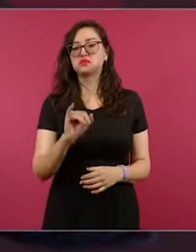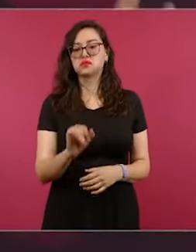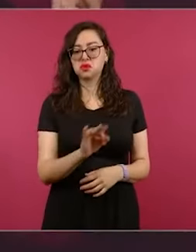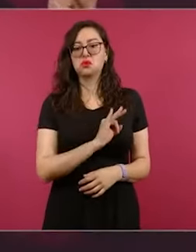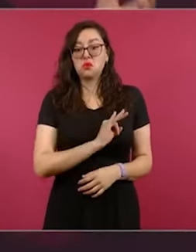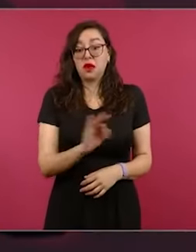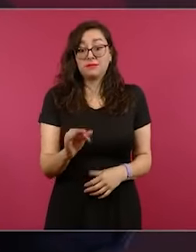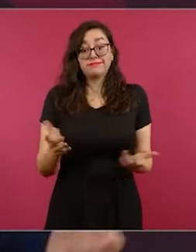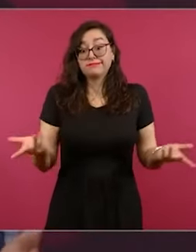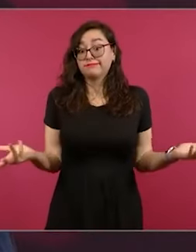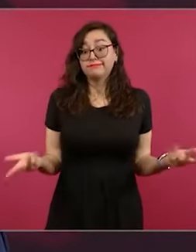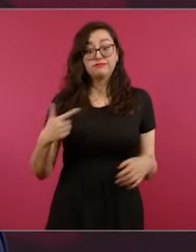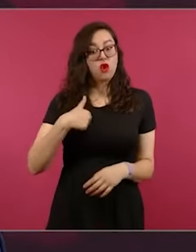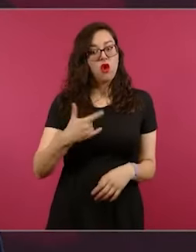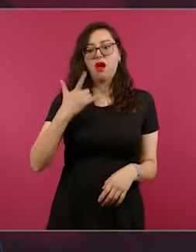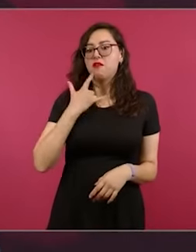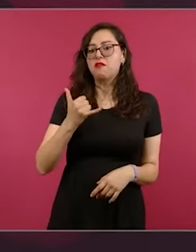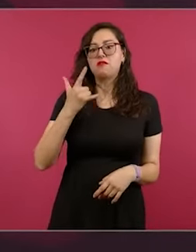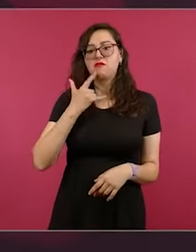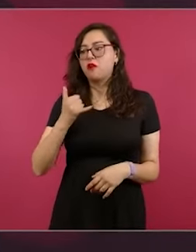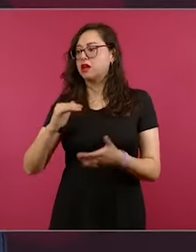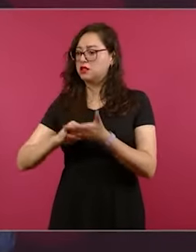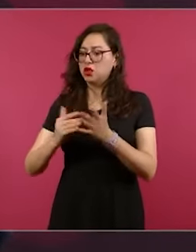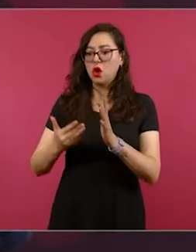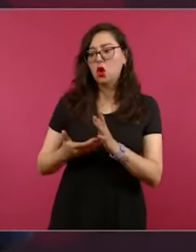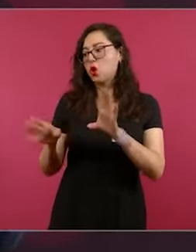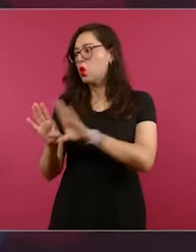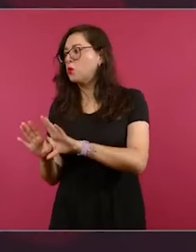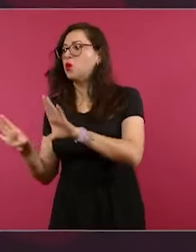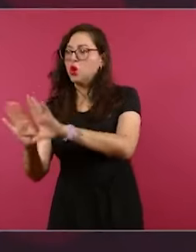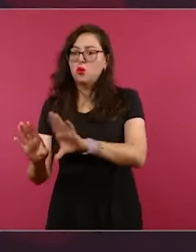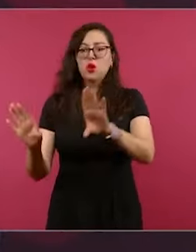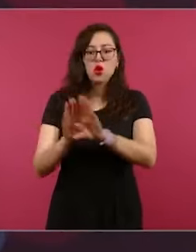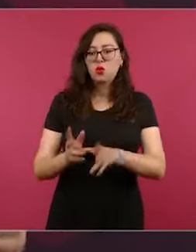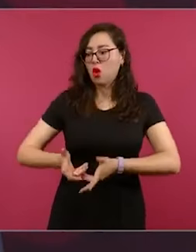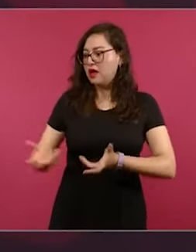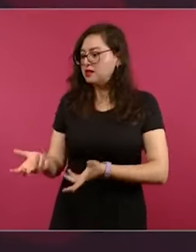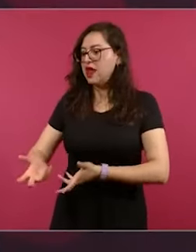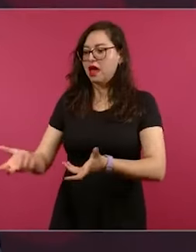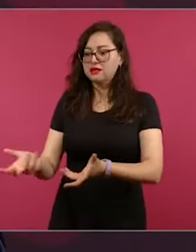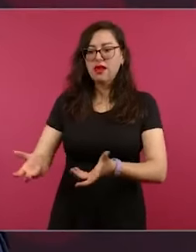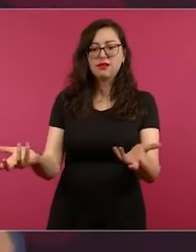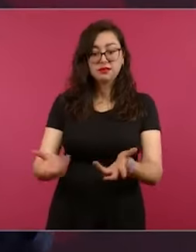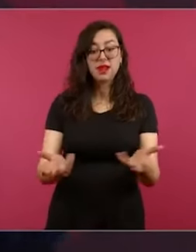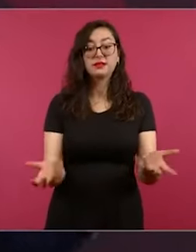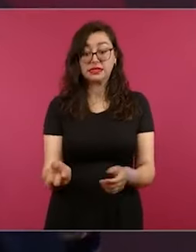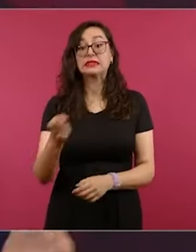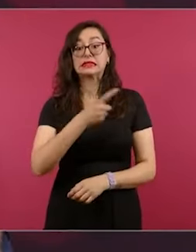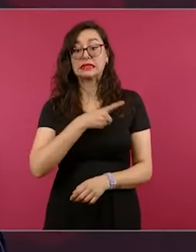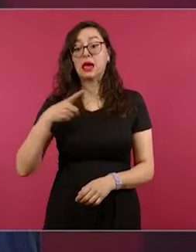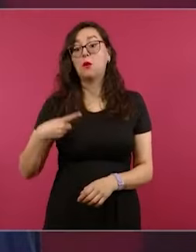hacer todo lo que esté a nuestro alcance. Claro, nuestros adversarios, que son